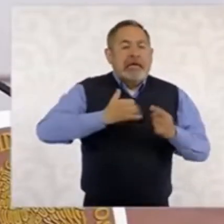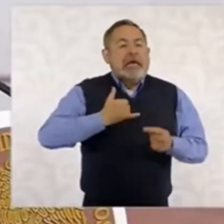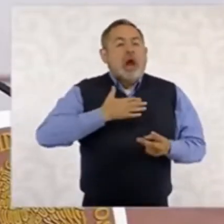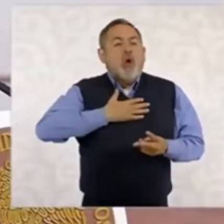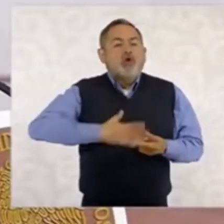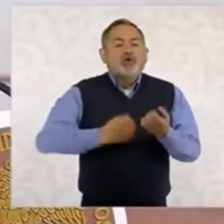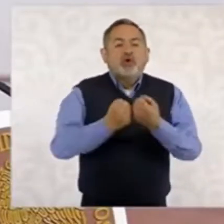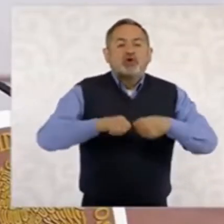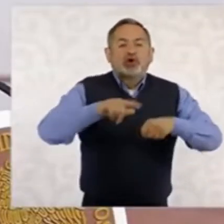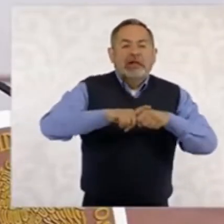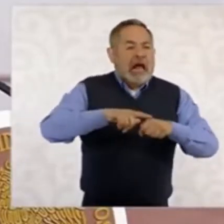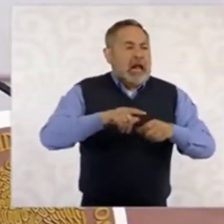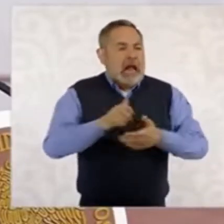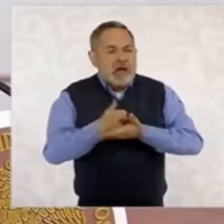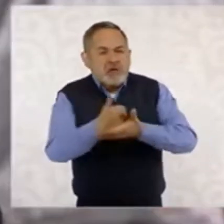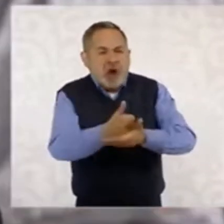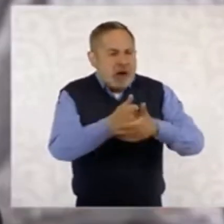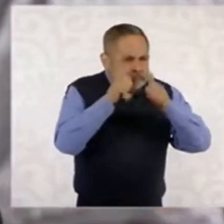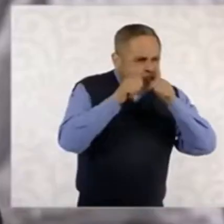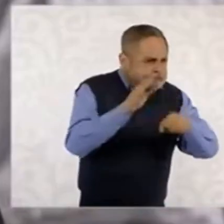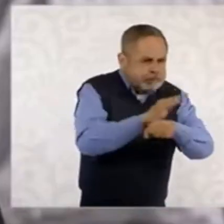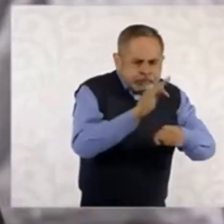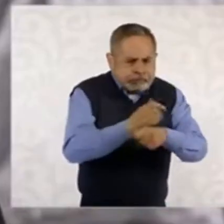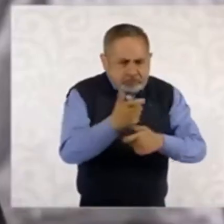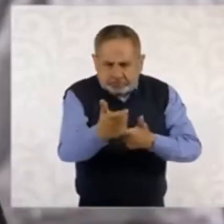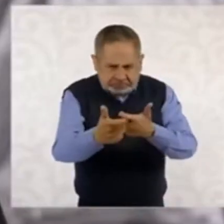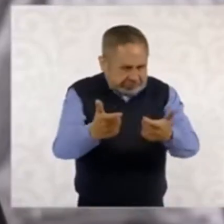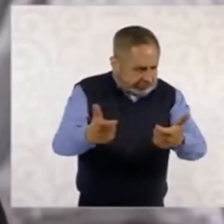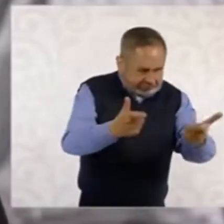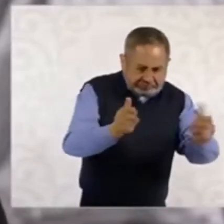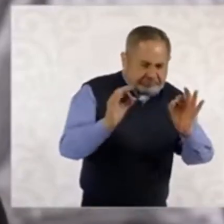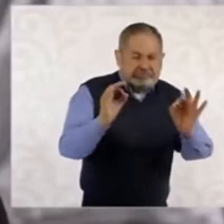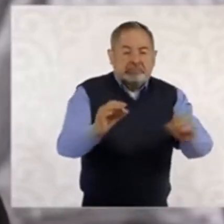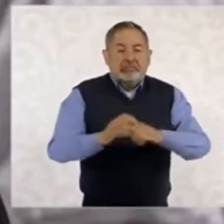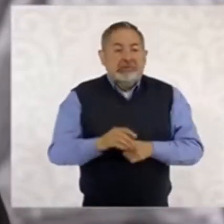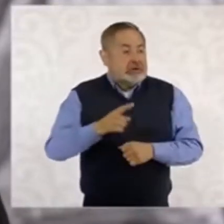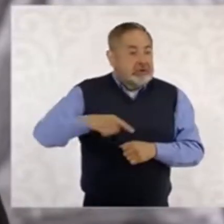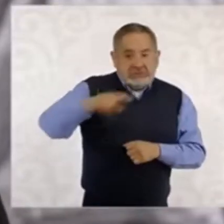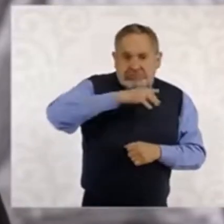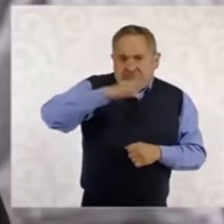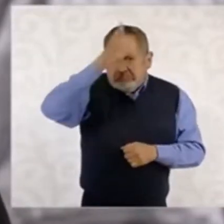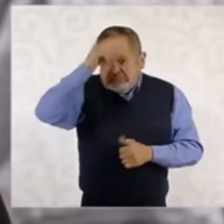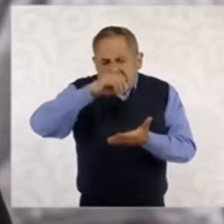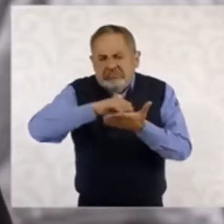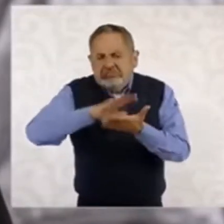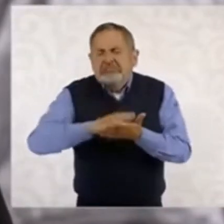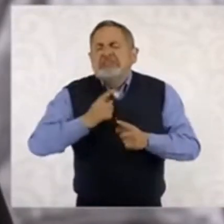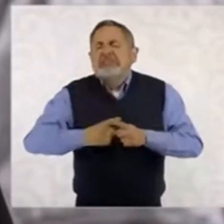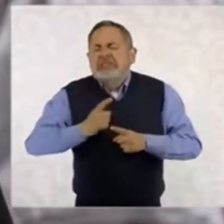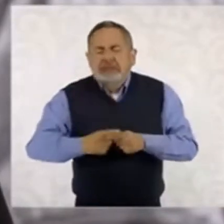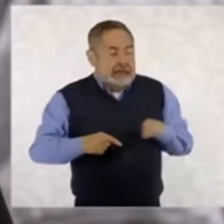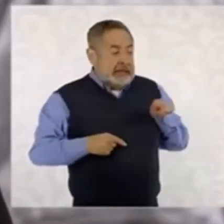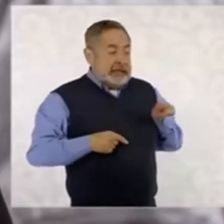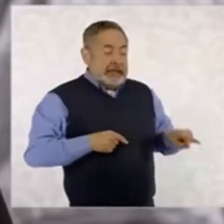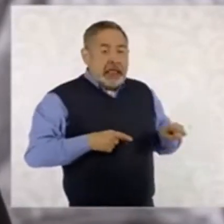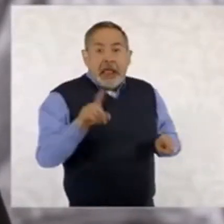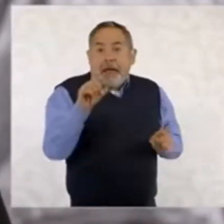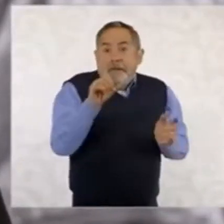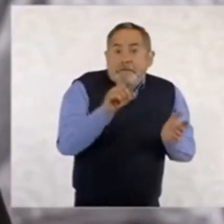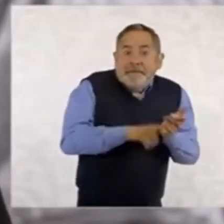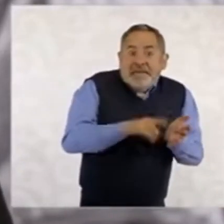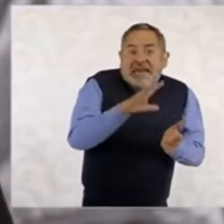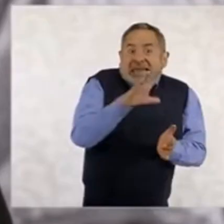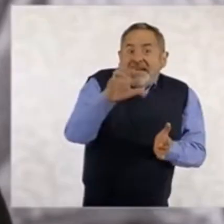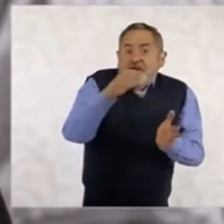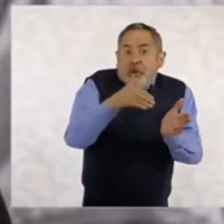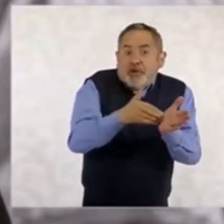social. Así, el acuerdo alcanzado contempla la participación de Grupo México con 1,500 millones de